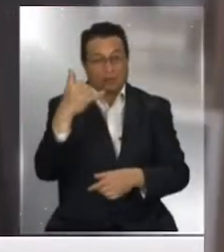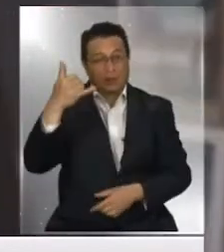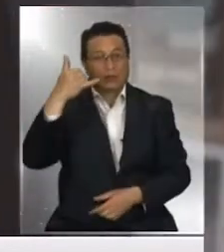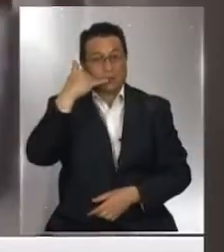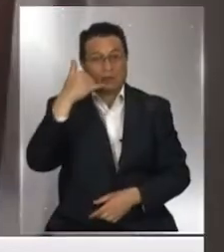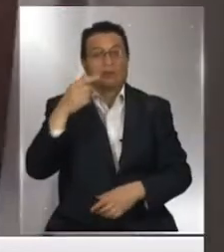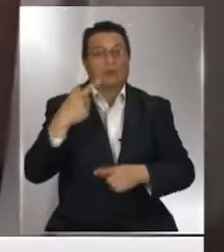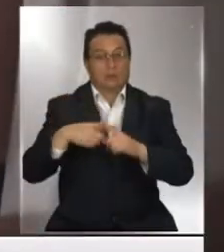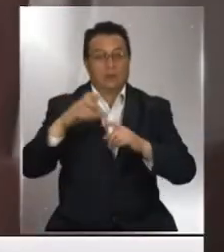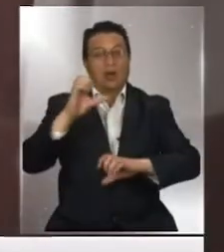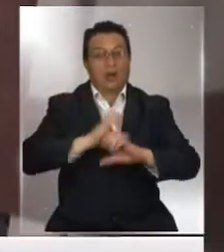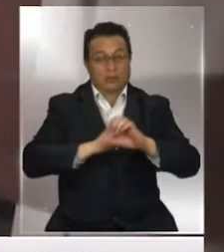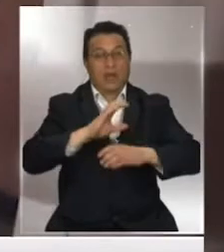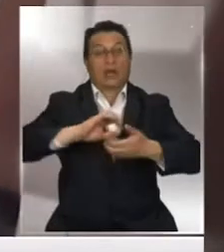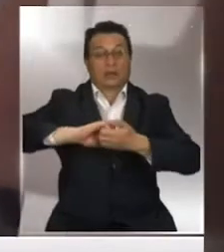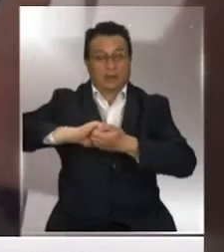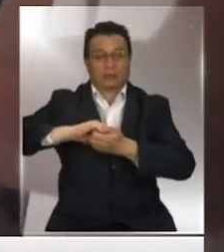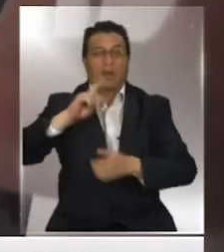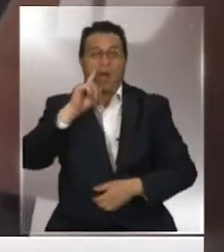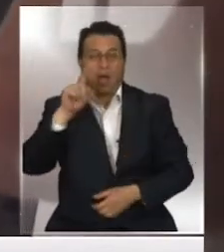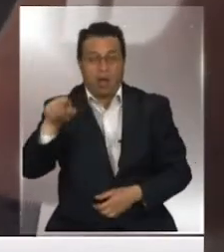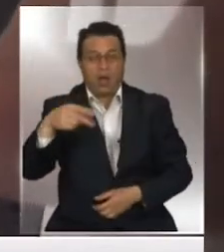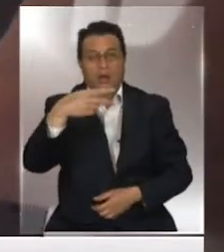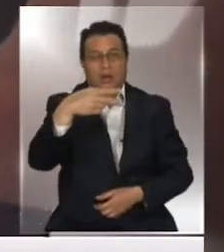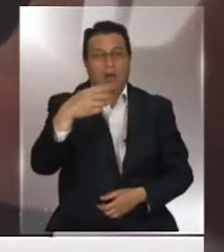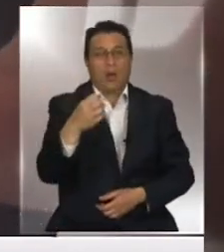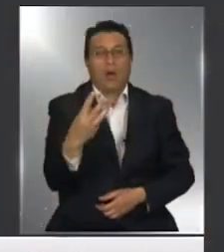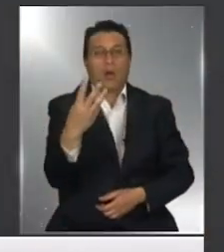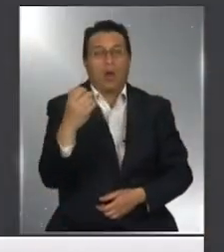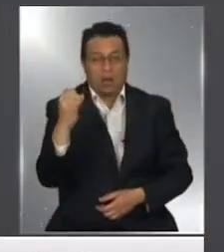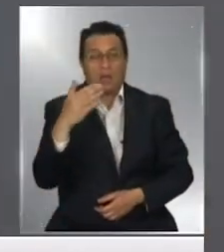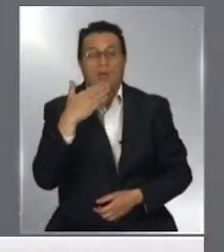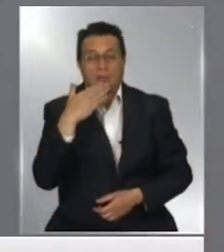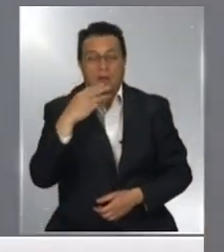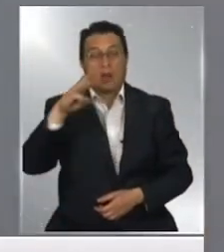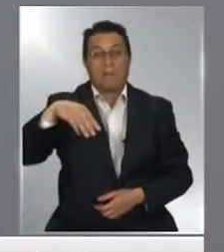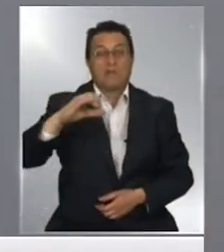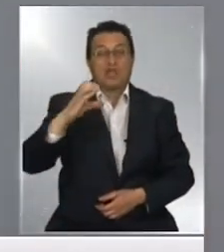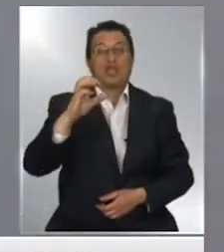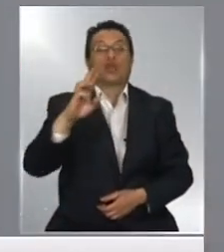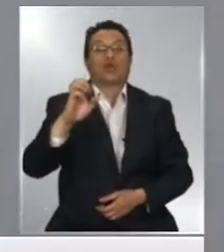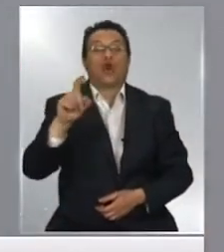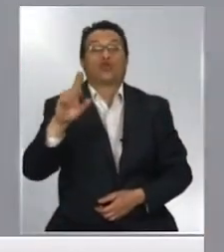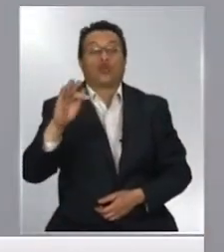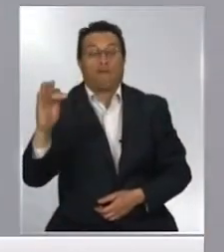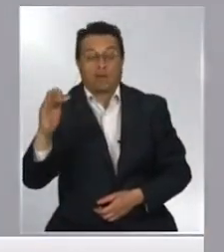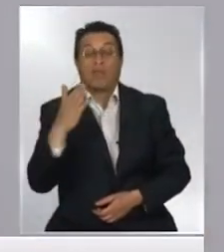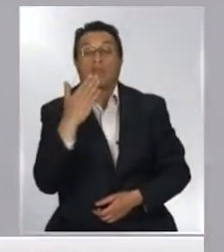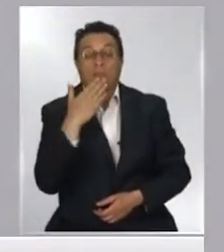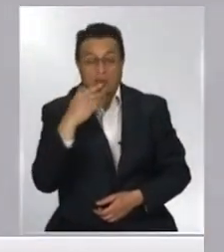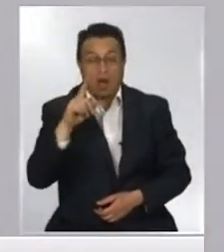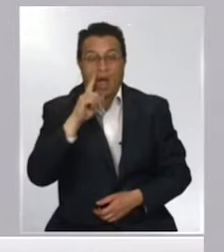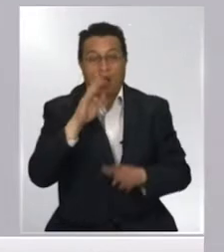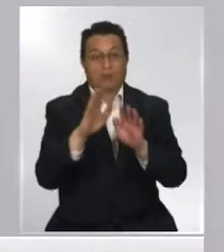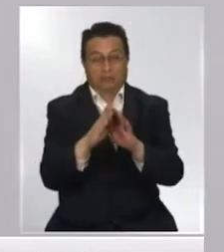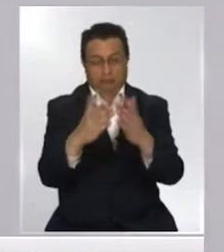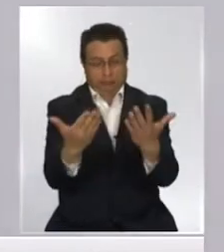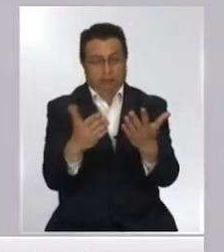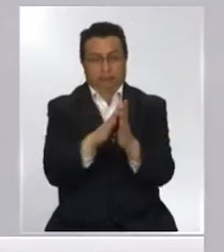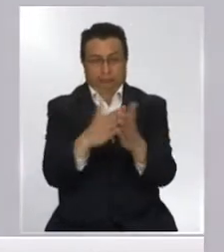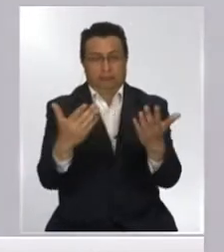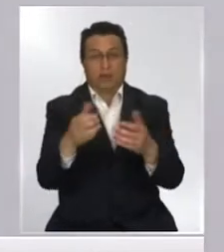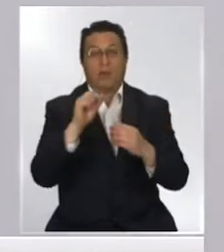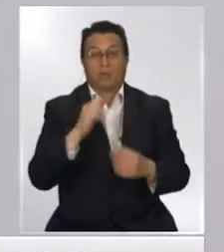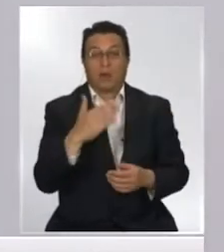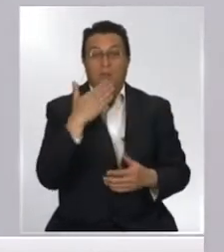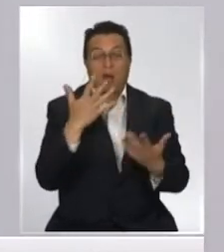otras compañías. Samsung ya tiene el propio, Huawei también, Microsoft, como están viendo en imagen, también tiene su apuesta de pantallas flexibles,